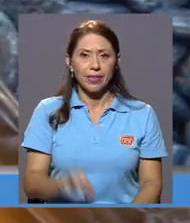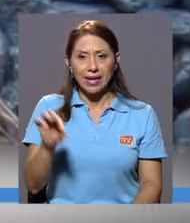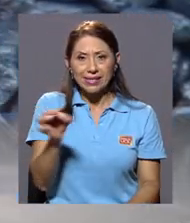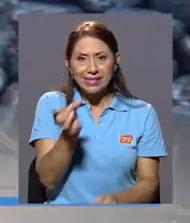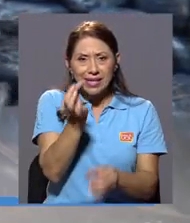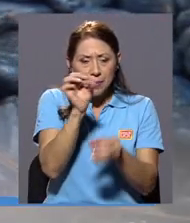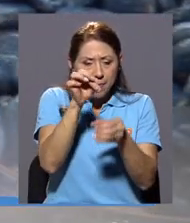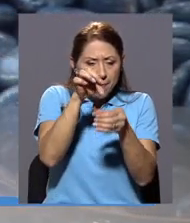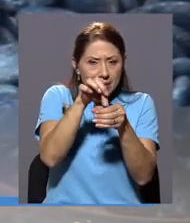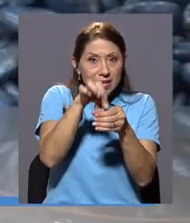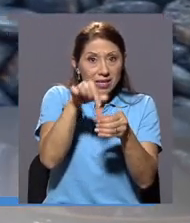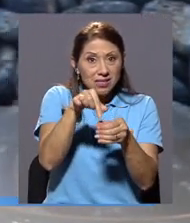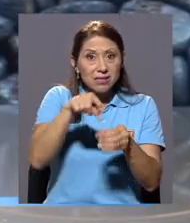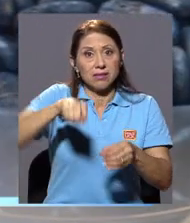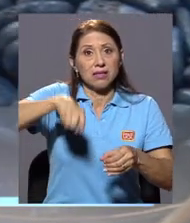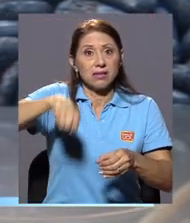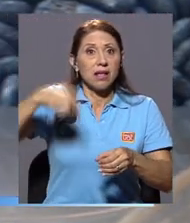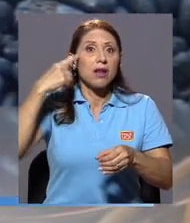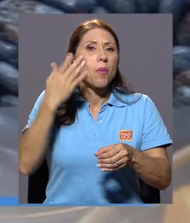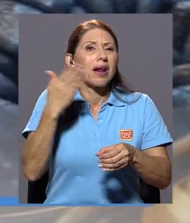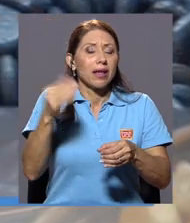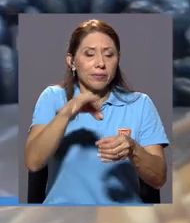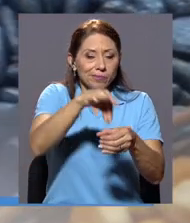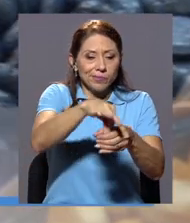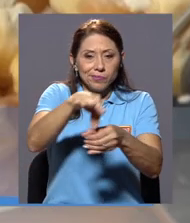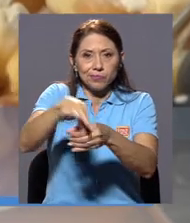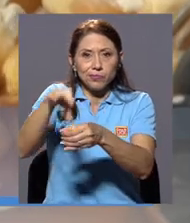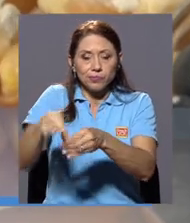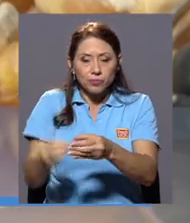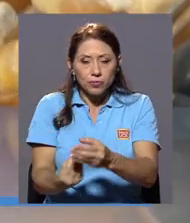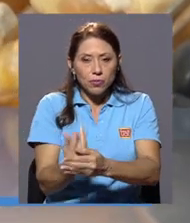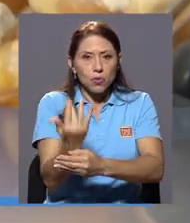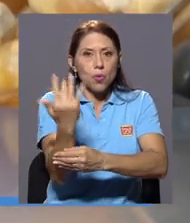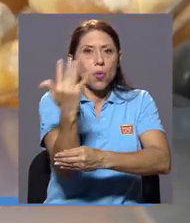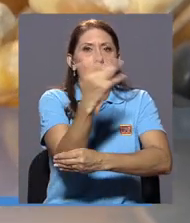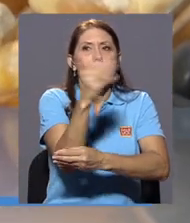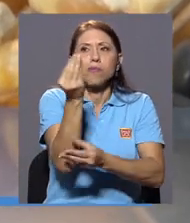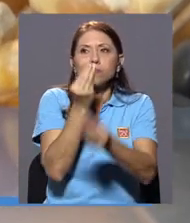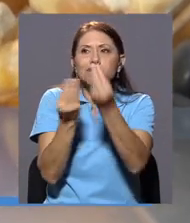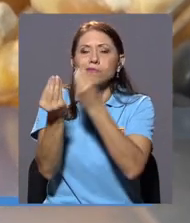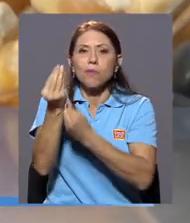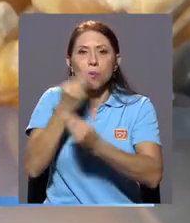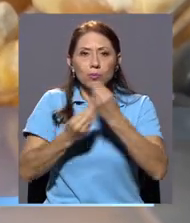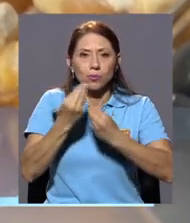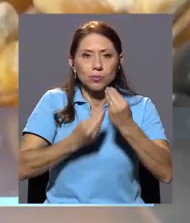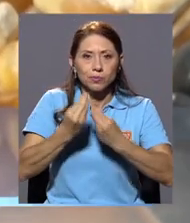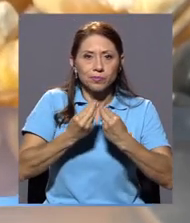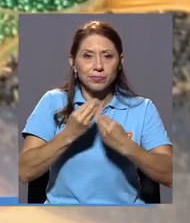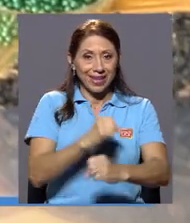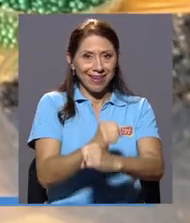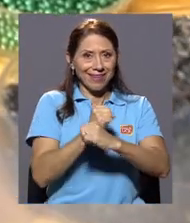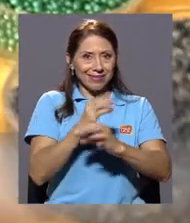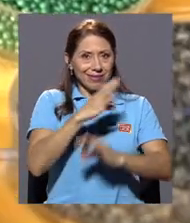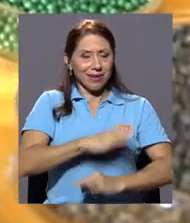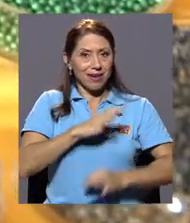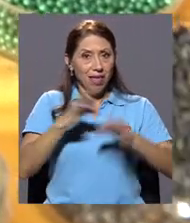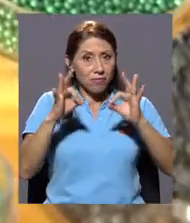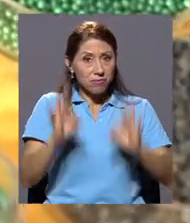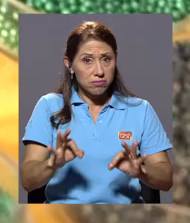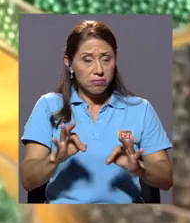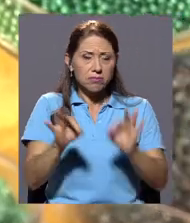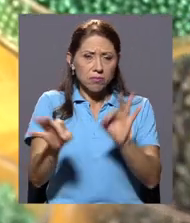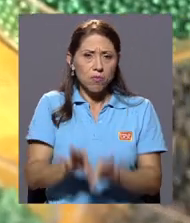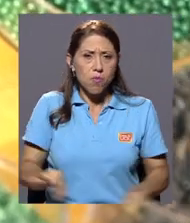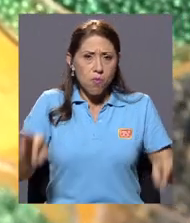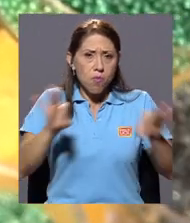Las semillas son el insumo necesario para cultivar productos agroalimentarios. Garantizar su calidad en la producción es vital para